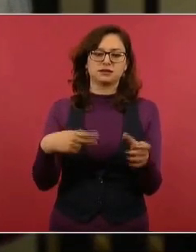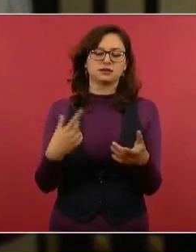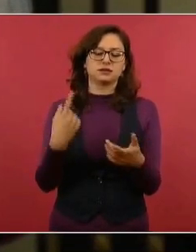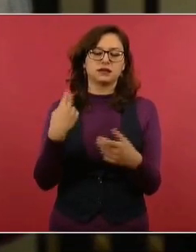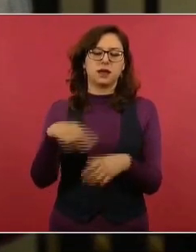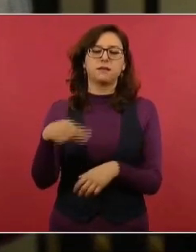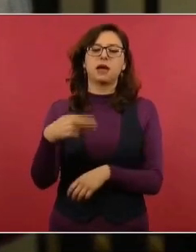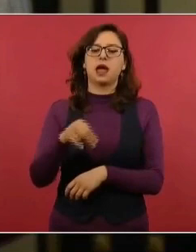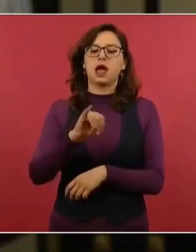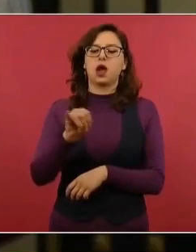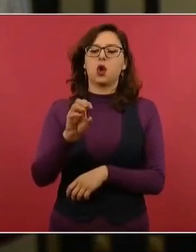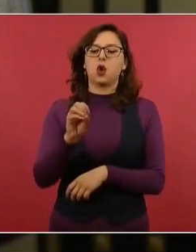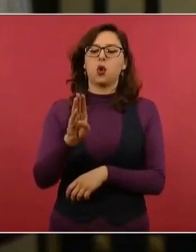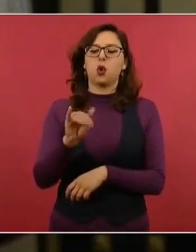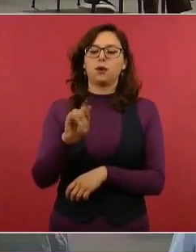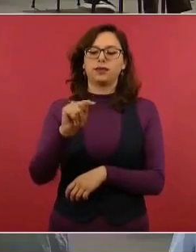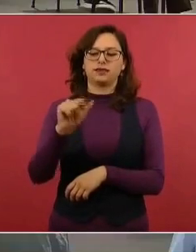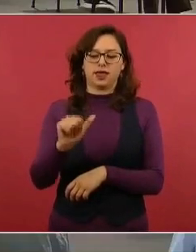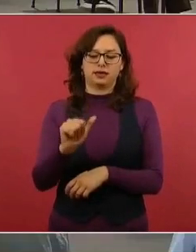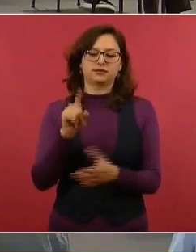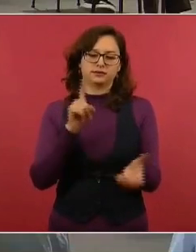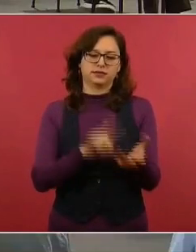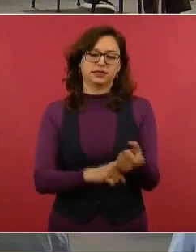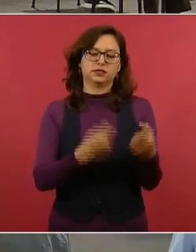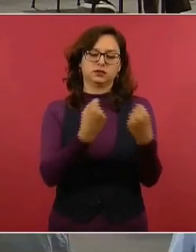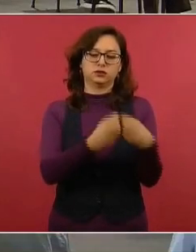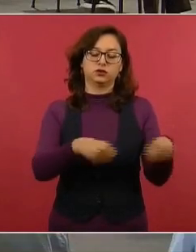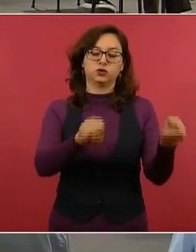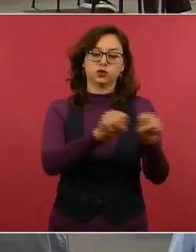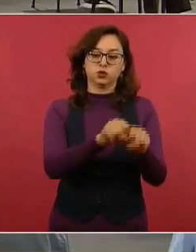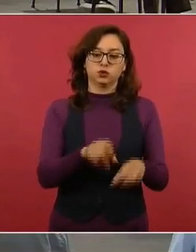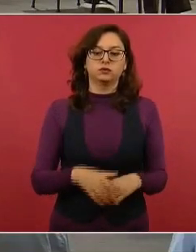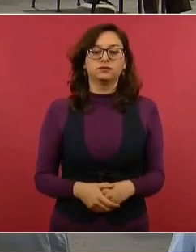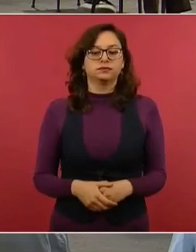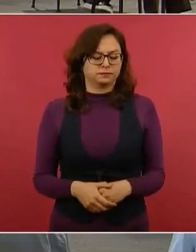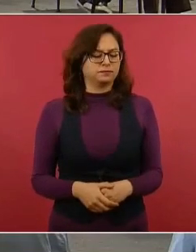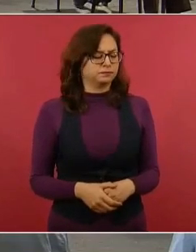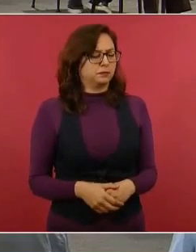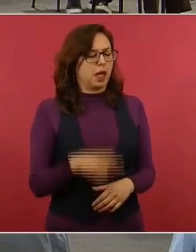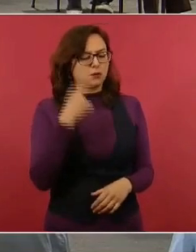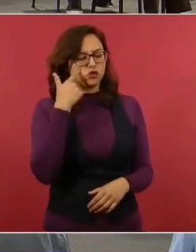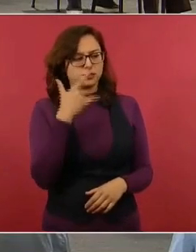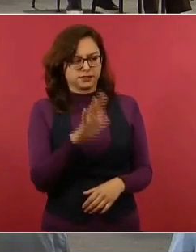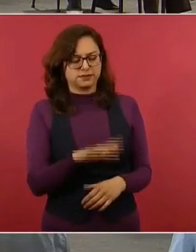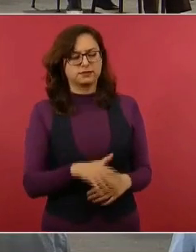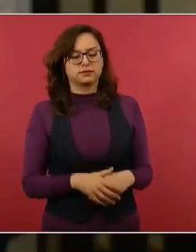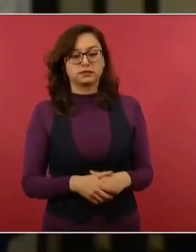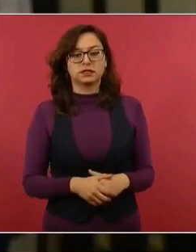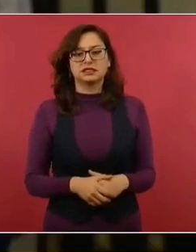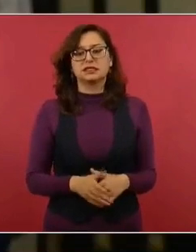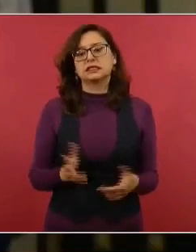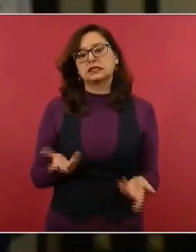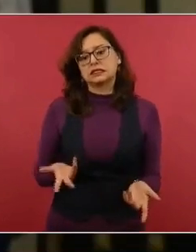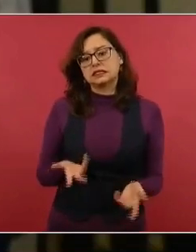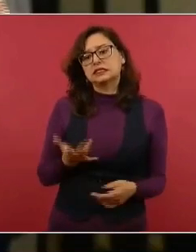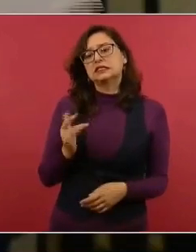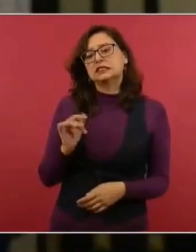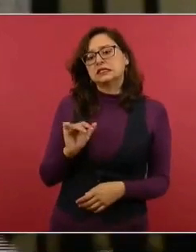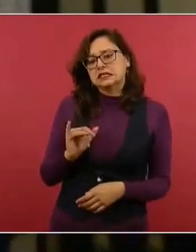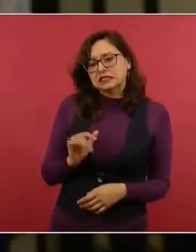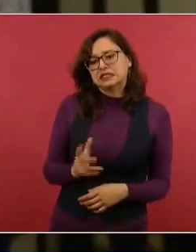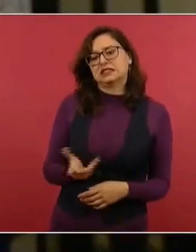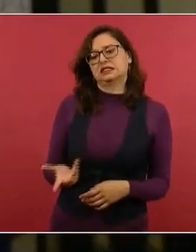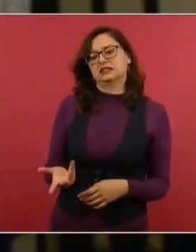Flores. Lo vemos. Sí. Entonces, pues sí, porque esto, por las dos cosas, porque